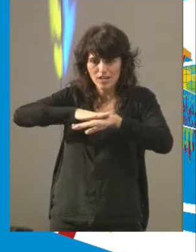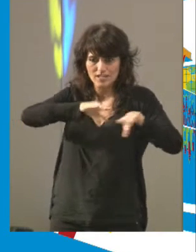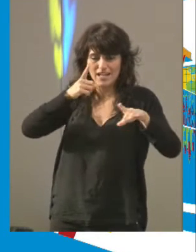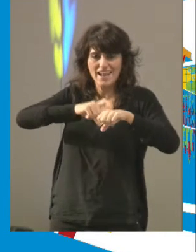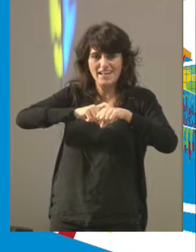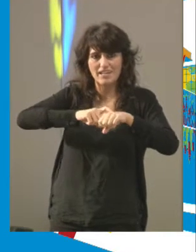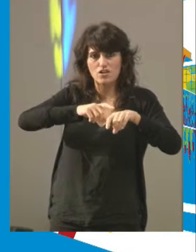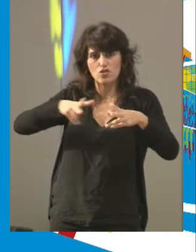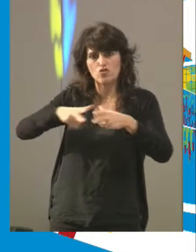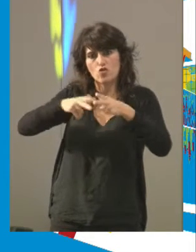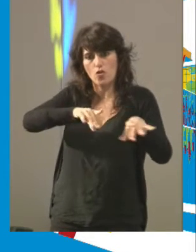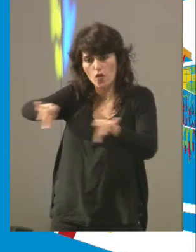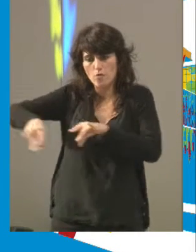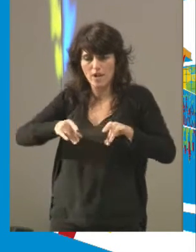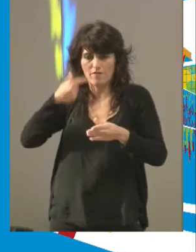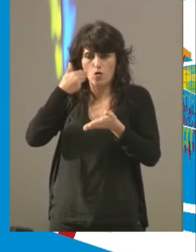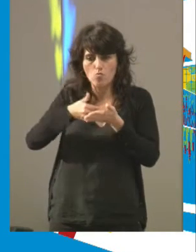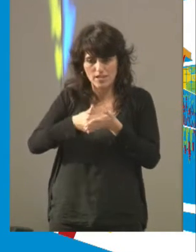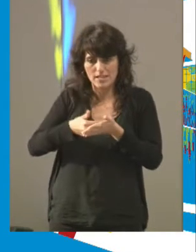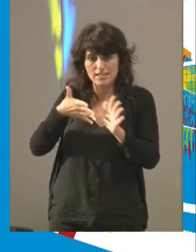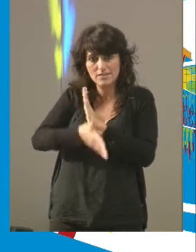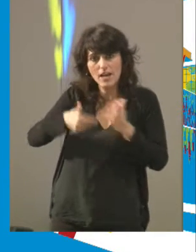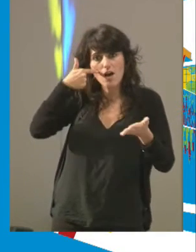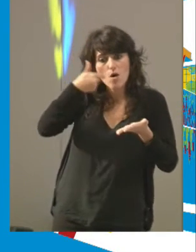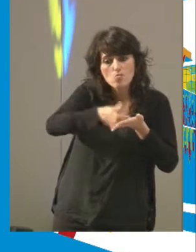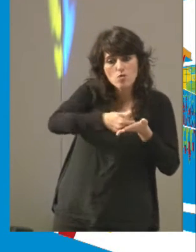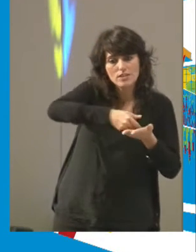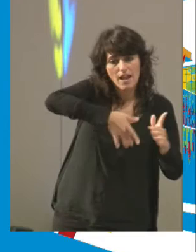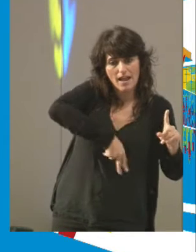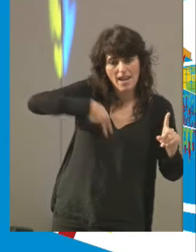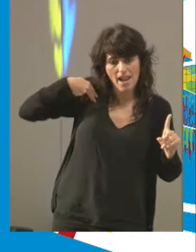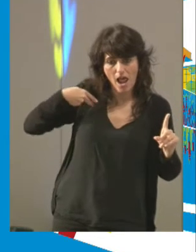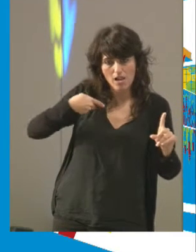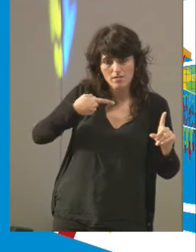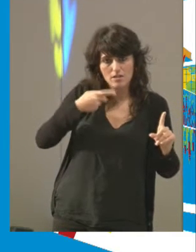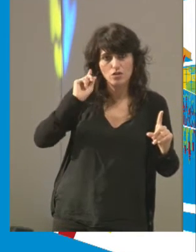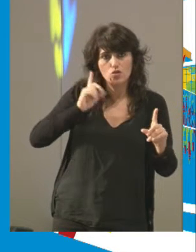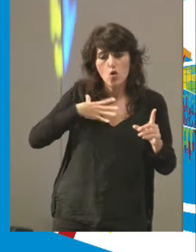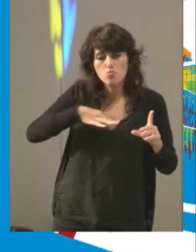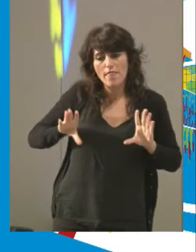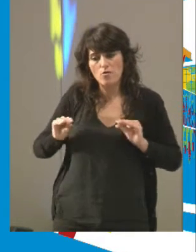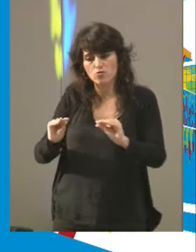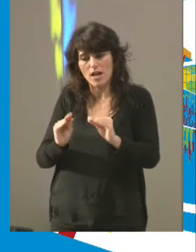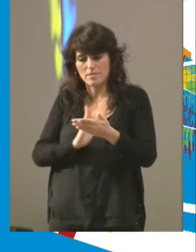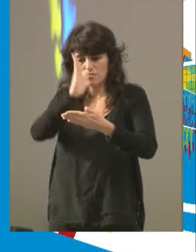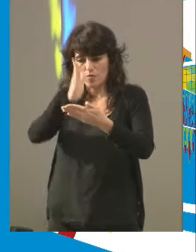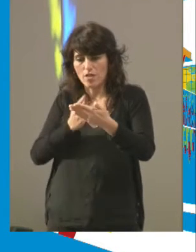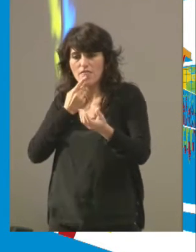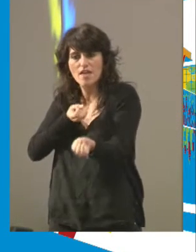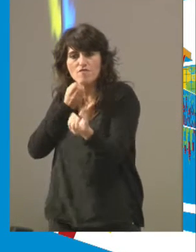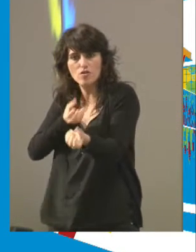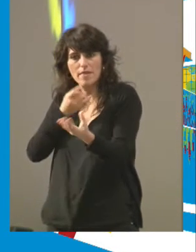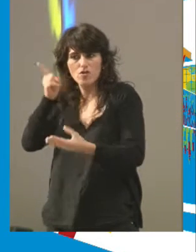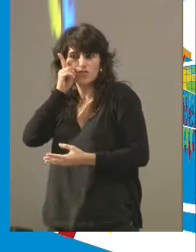de las muestras. Por tanto, de la muestra general era utilizable la parte sobre la que teníamos información o era posible caracterizar